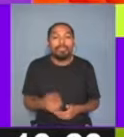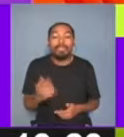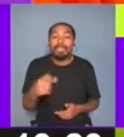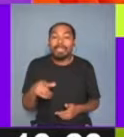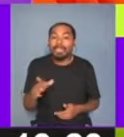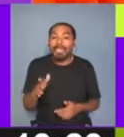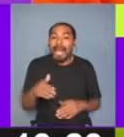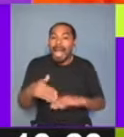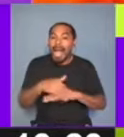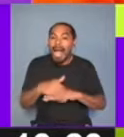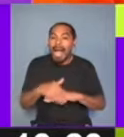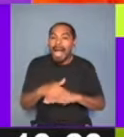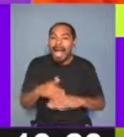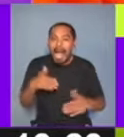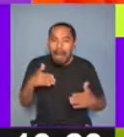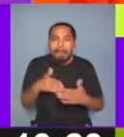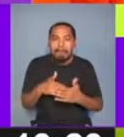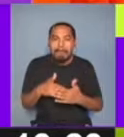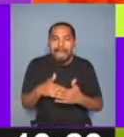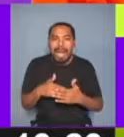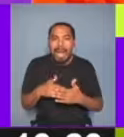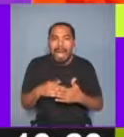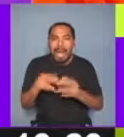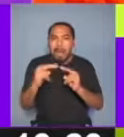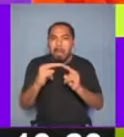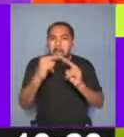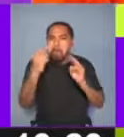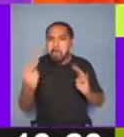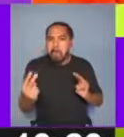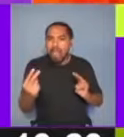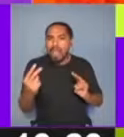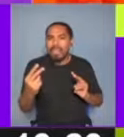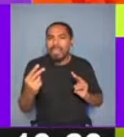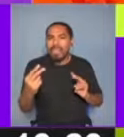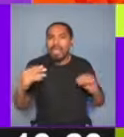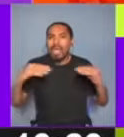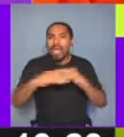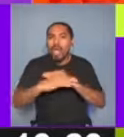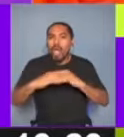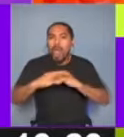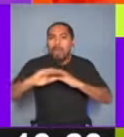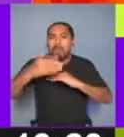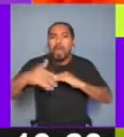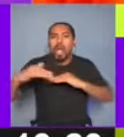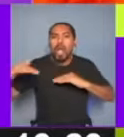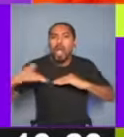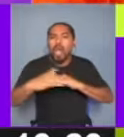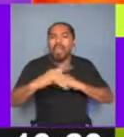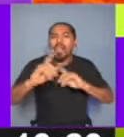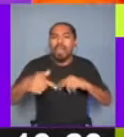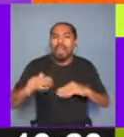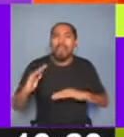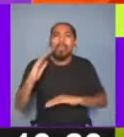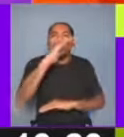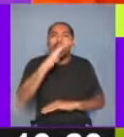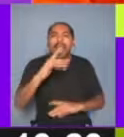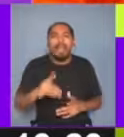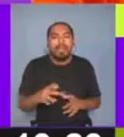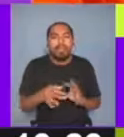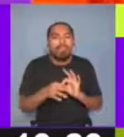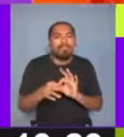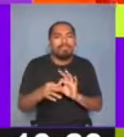arteria los puentes que unían entre lo que es este colectora y ruta 9 Como por ejemplo el barrio Mariano Moreno con cerro Las